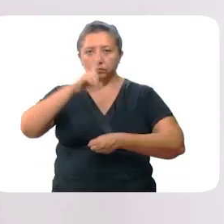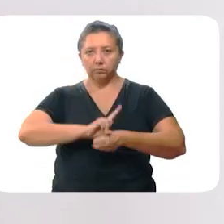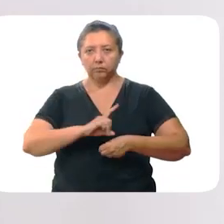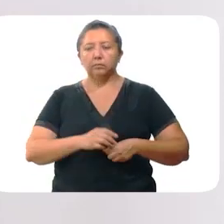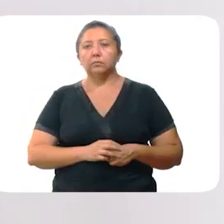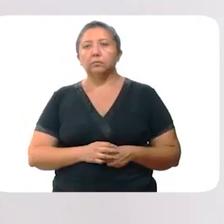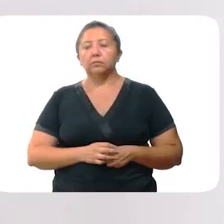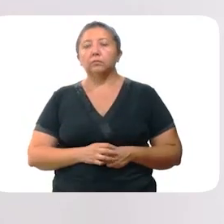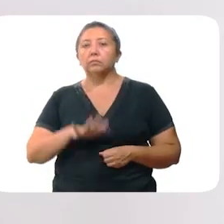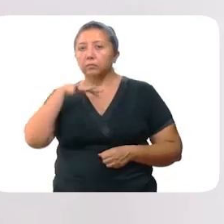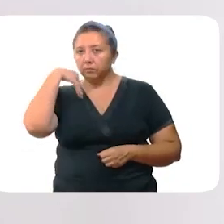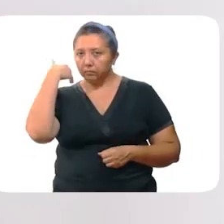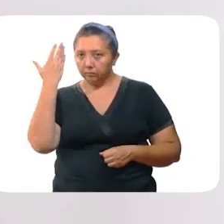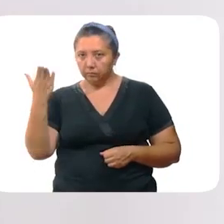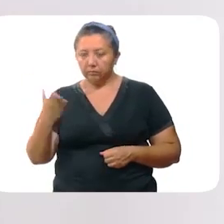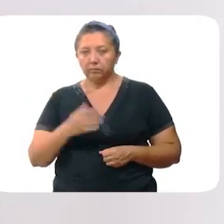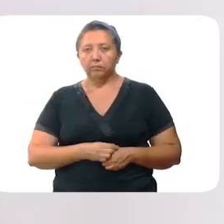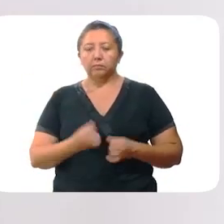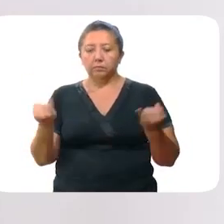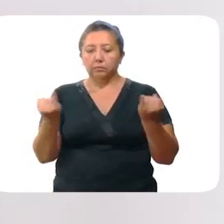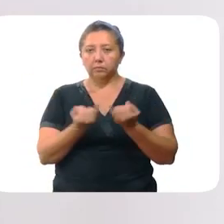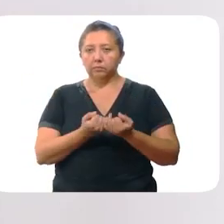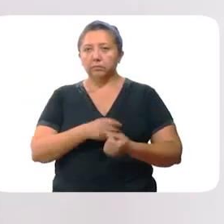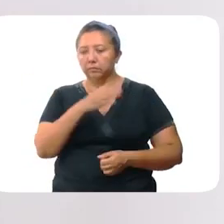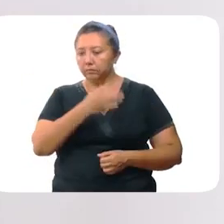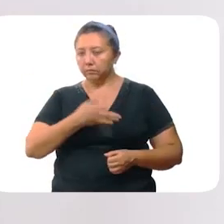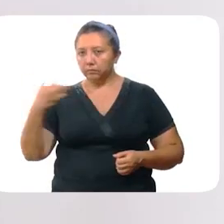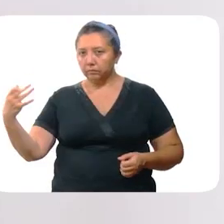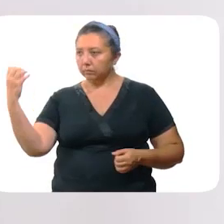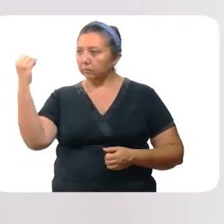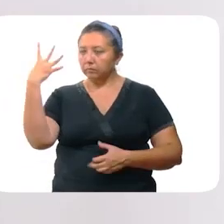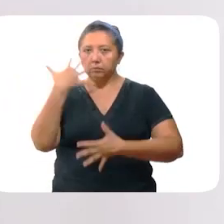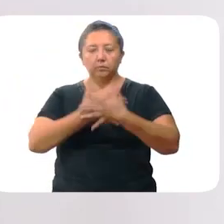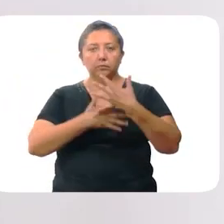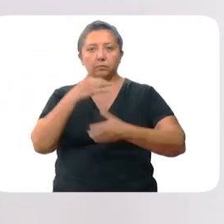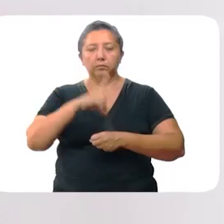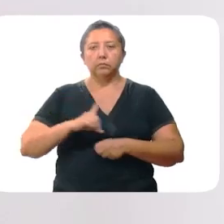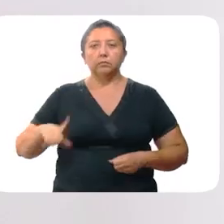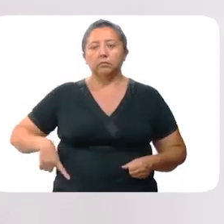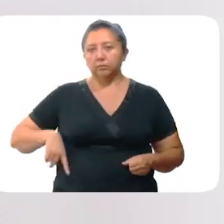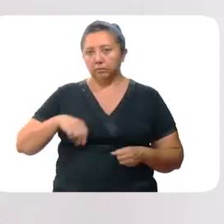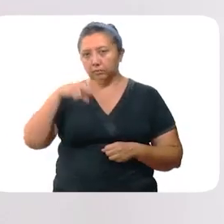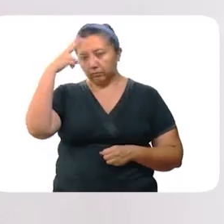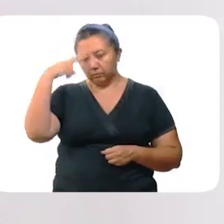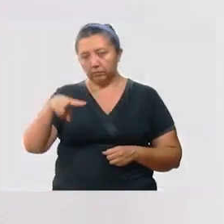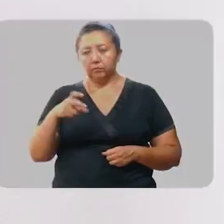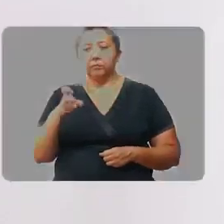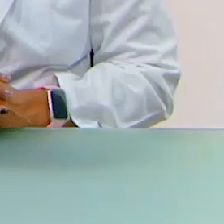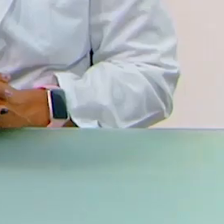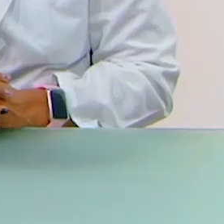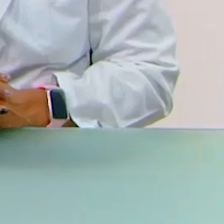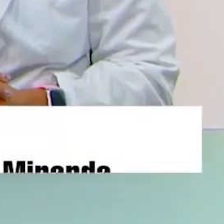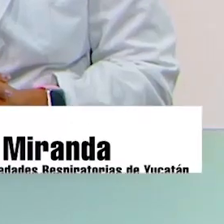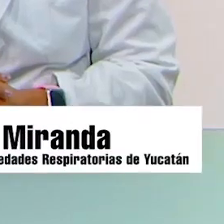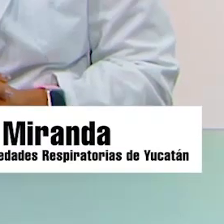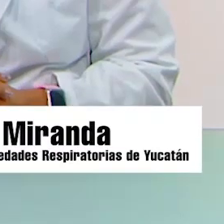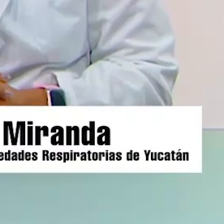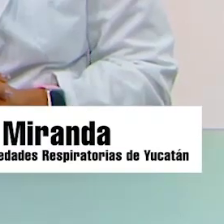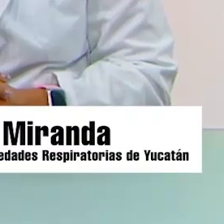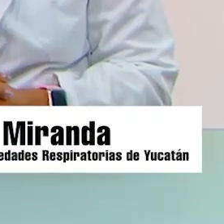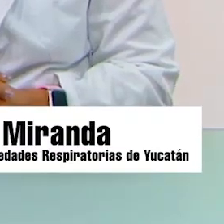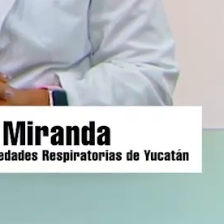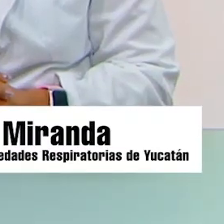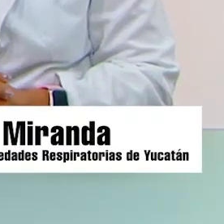15 días, con la finalidad de homologar fechas de presentación con el semáforo quincenal del Gobierno federal. Este es el informe del día de hoy, doctora.